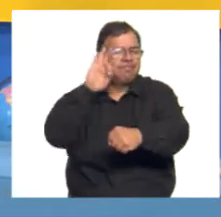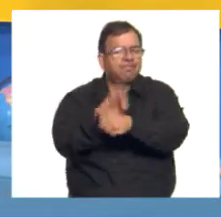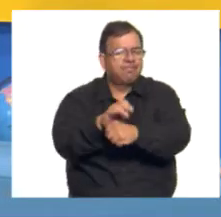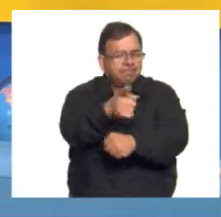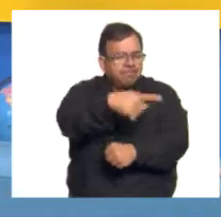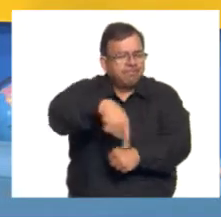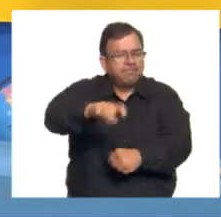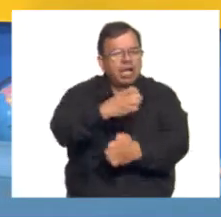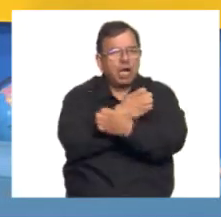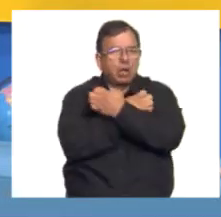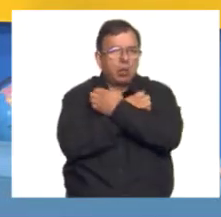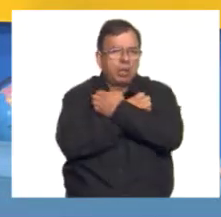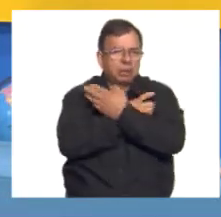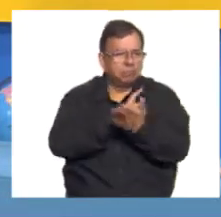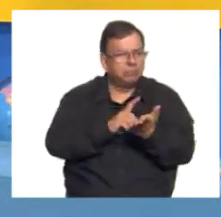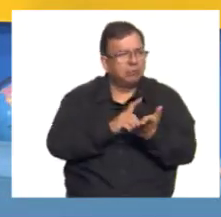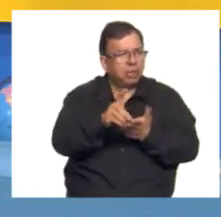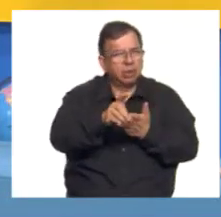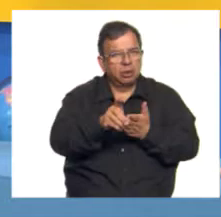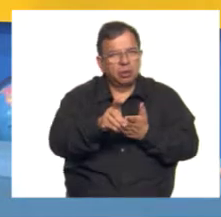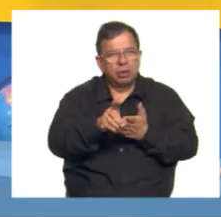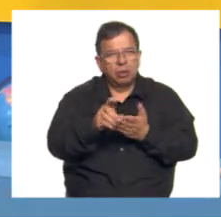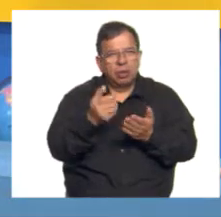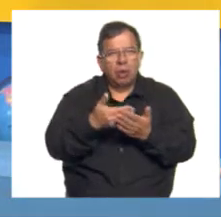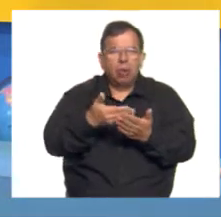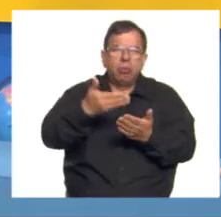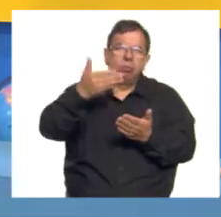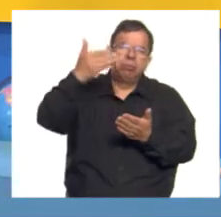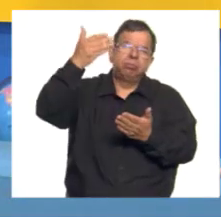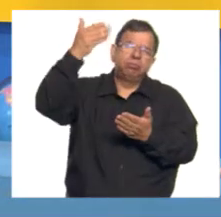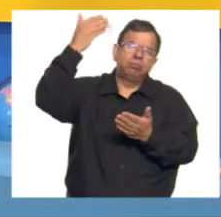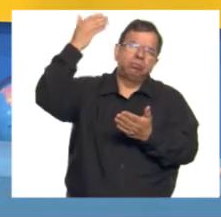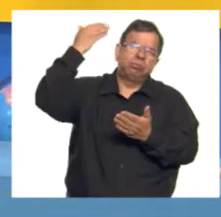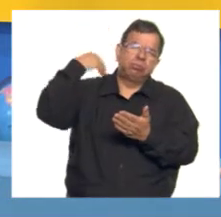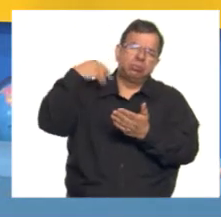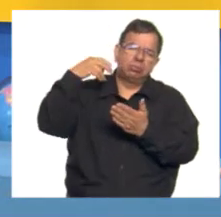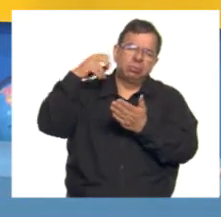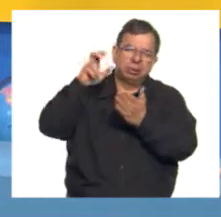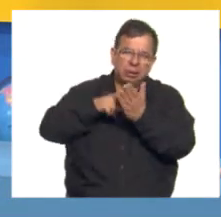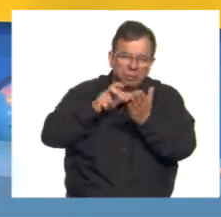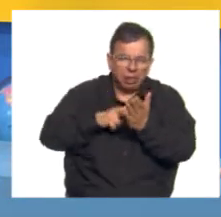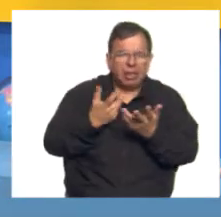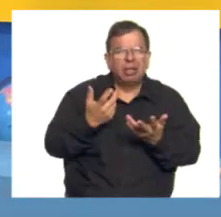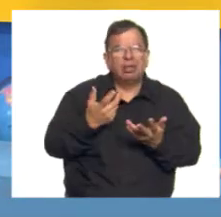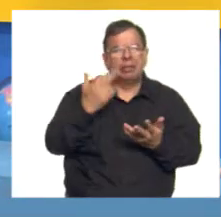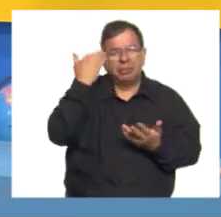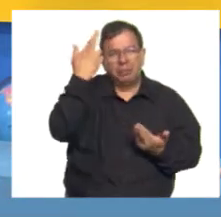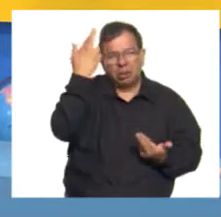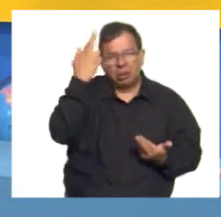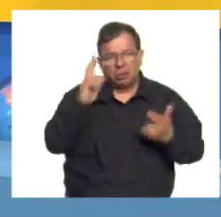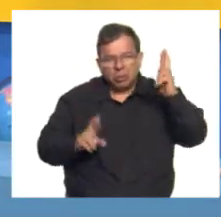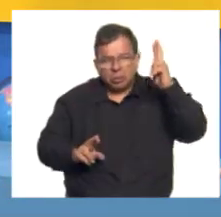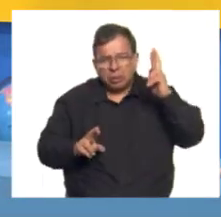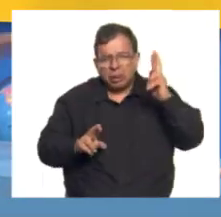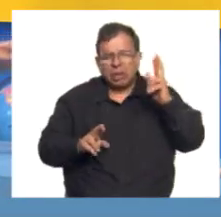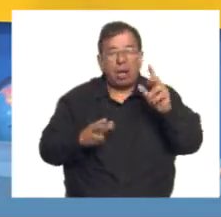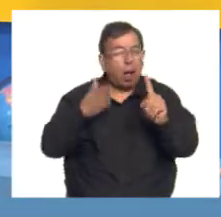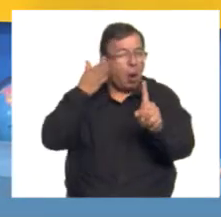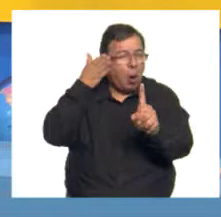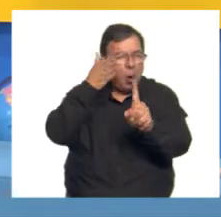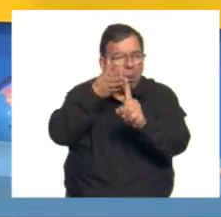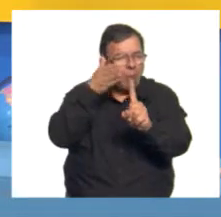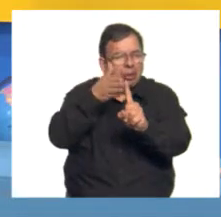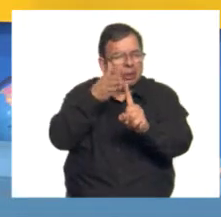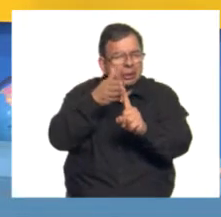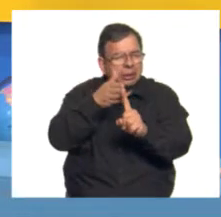educación. Y como recordarás, desde la época de la Reforma, y no se diga durante la Revolución, uno de los objetivos principales del